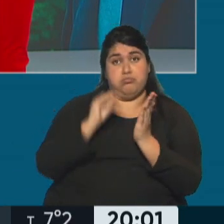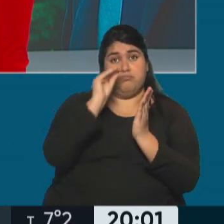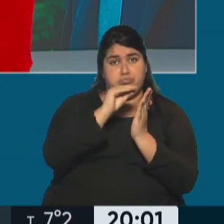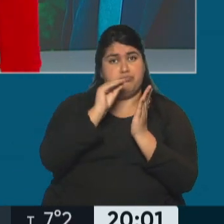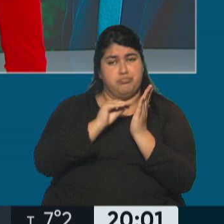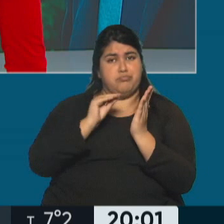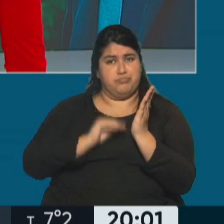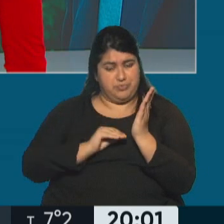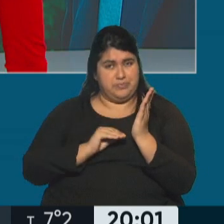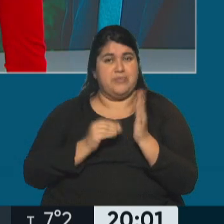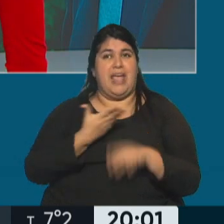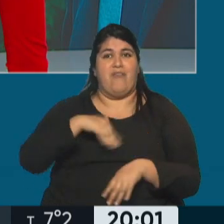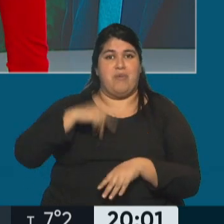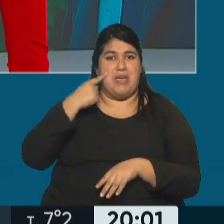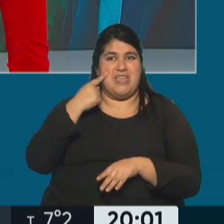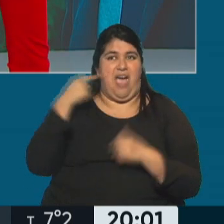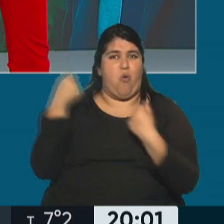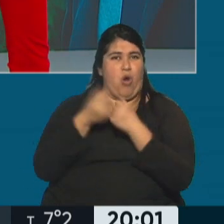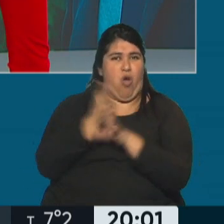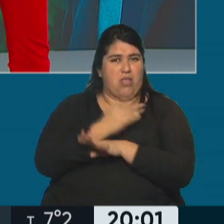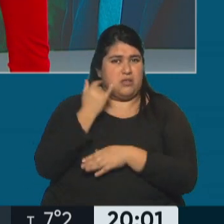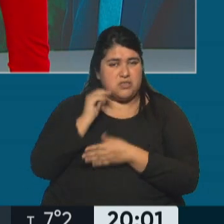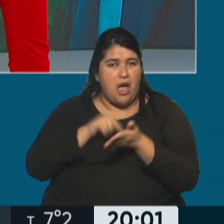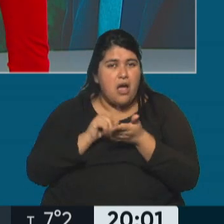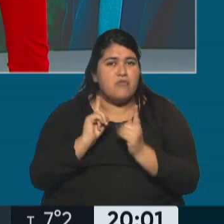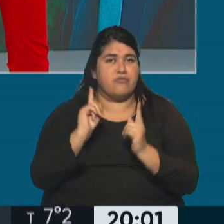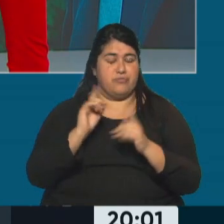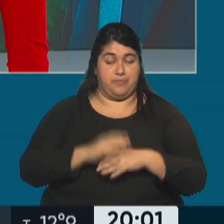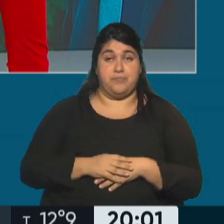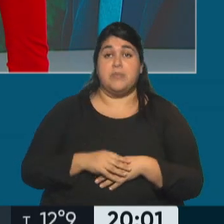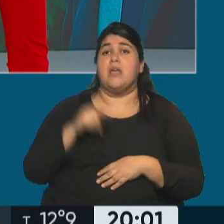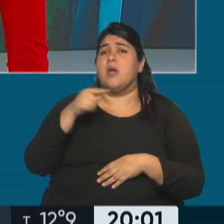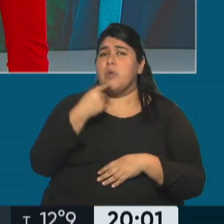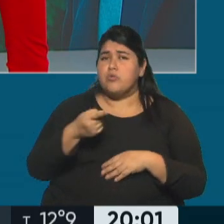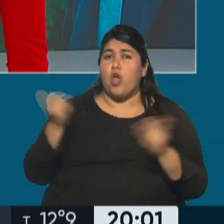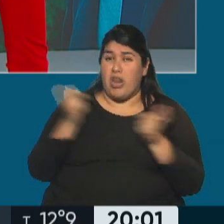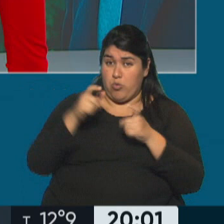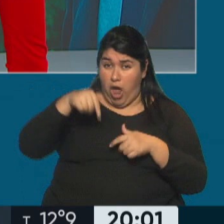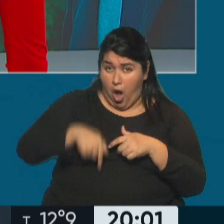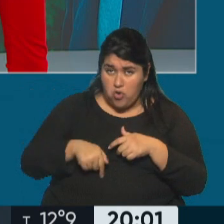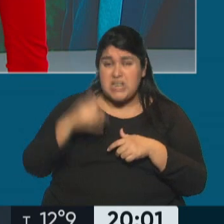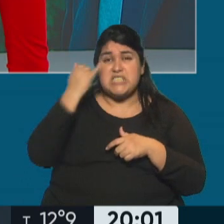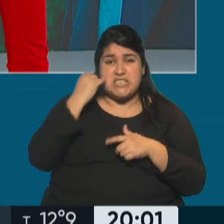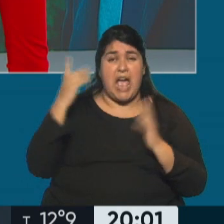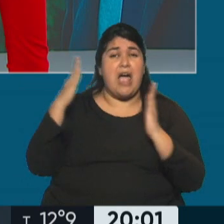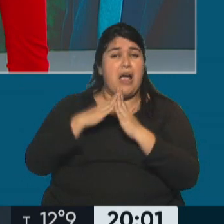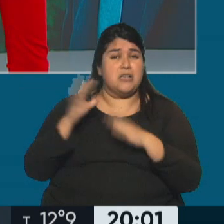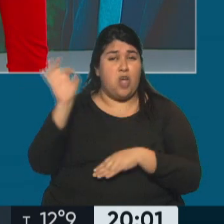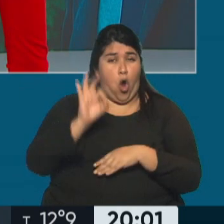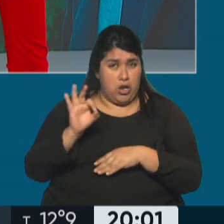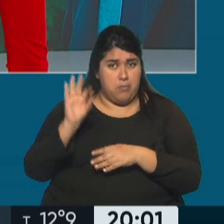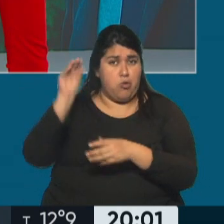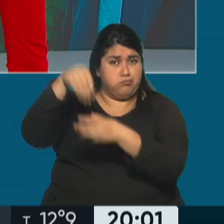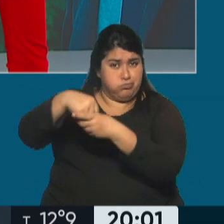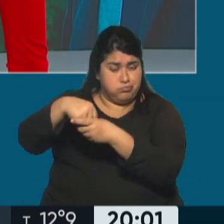alcanzado con el Fondo Monetario Internacional. Nasa, entonces, reuniones a esta hora ya en la quinta presidencial de Olivos respecto justamente